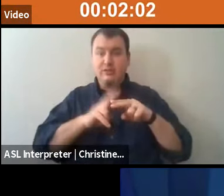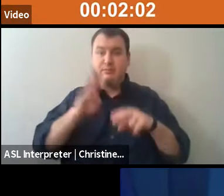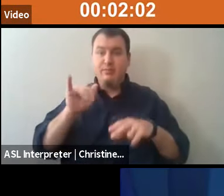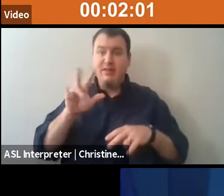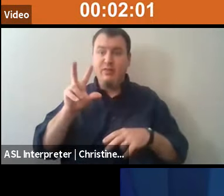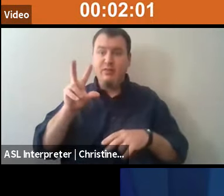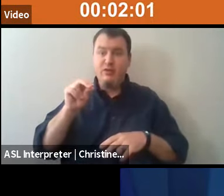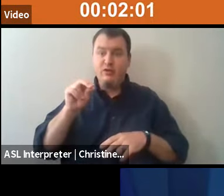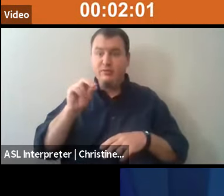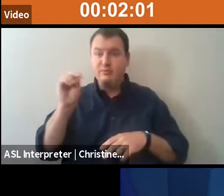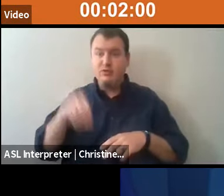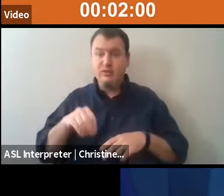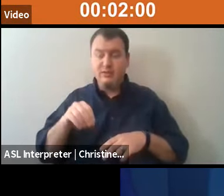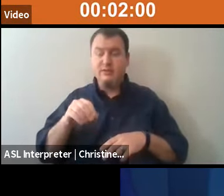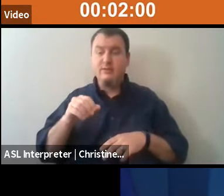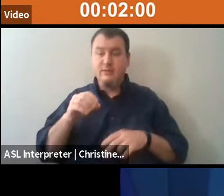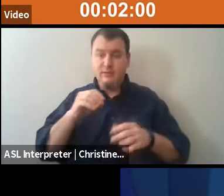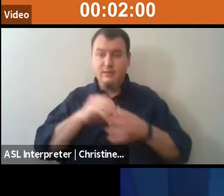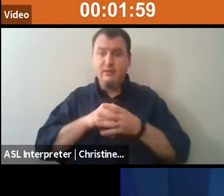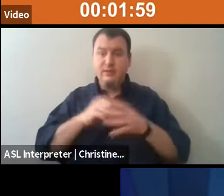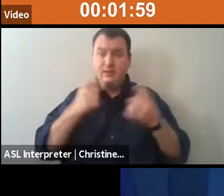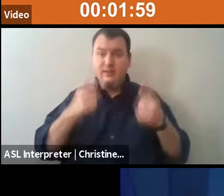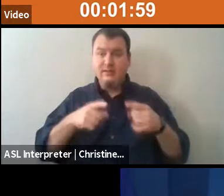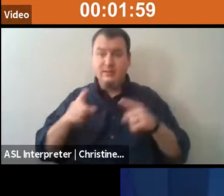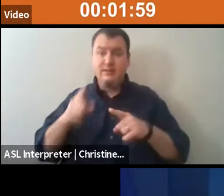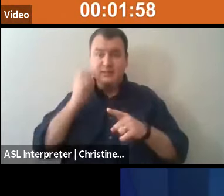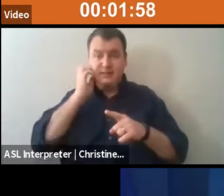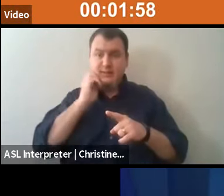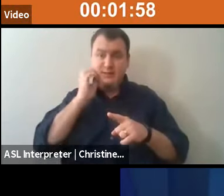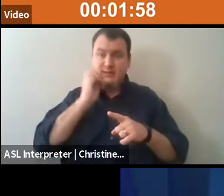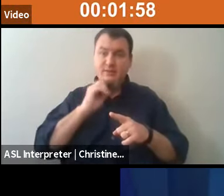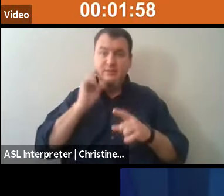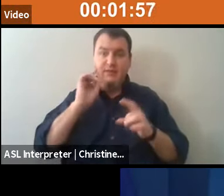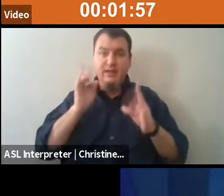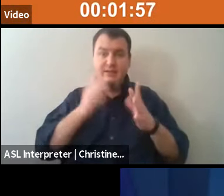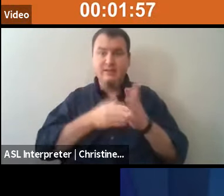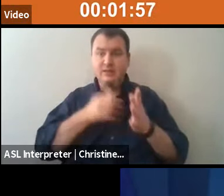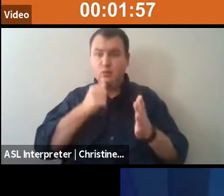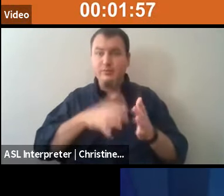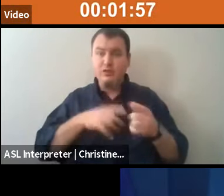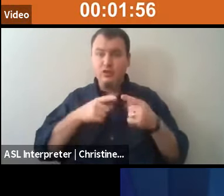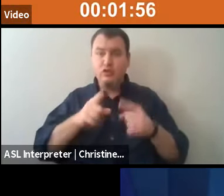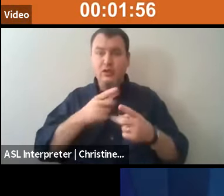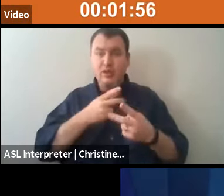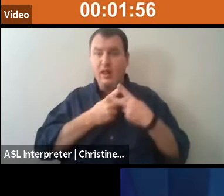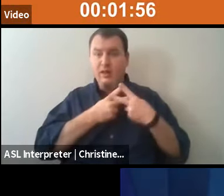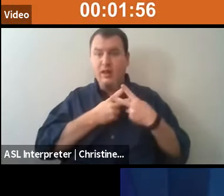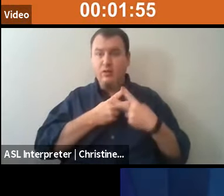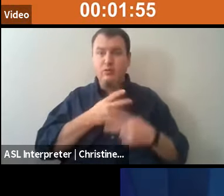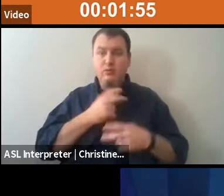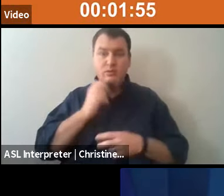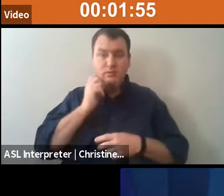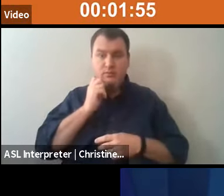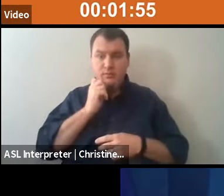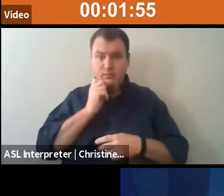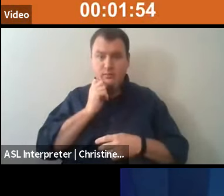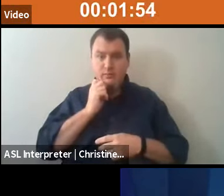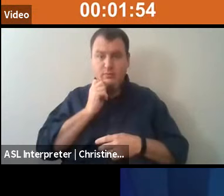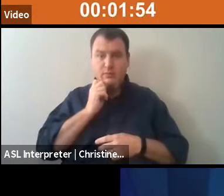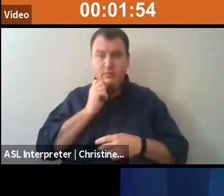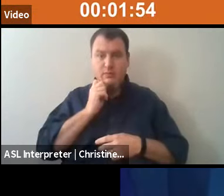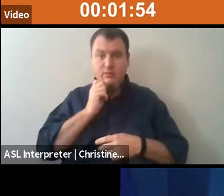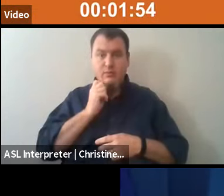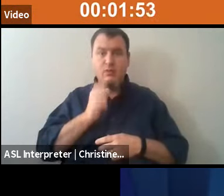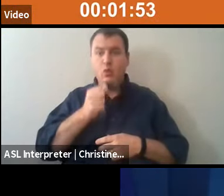violencia contra las mujeres durante el confinamiento. Ello tiene un precio muy alto. Yo creo que las